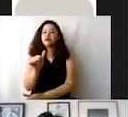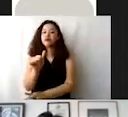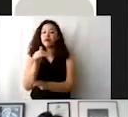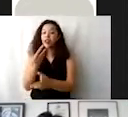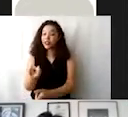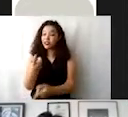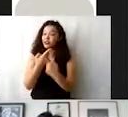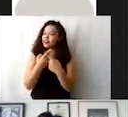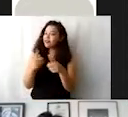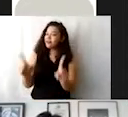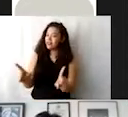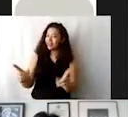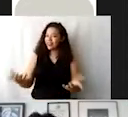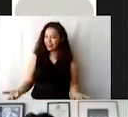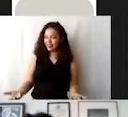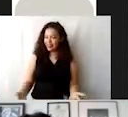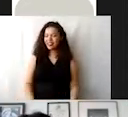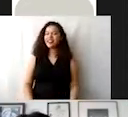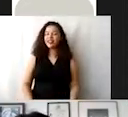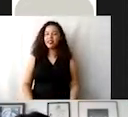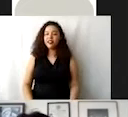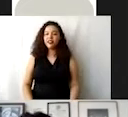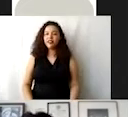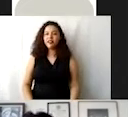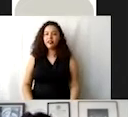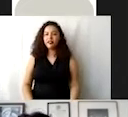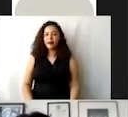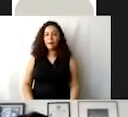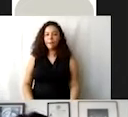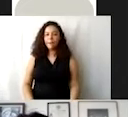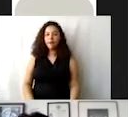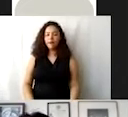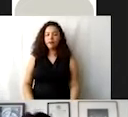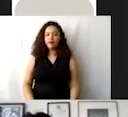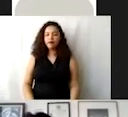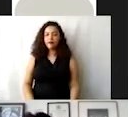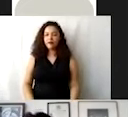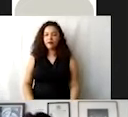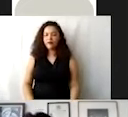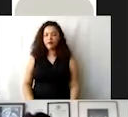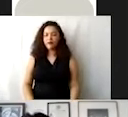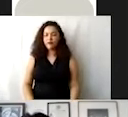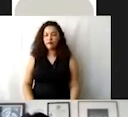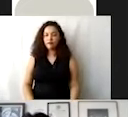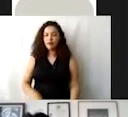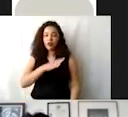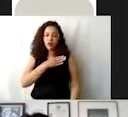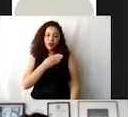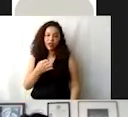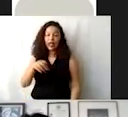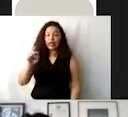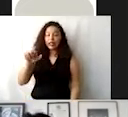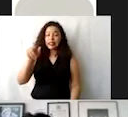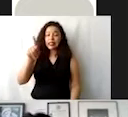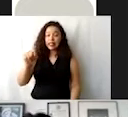distinta, ¿sí? Bueno, entonces ya sabemos que en el SAL, a través de